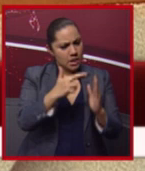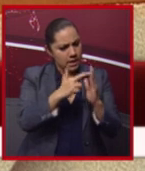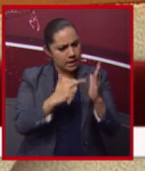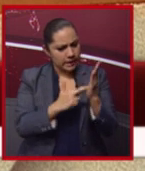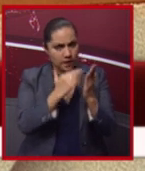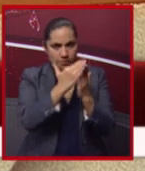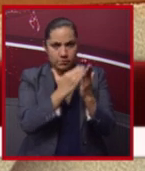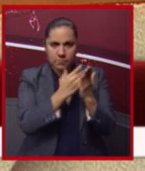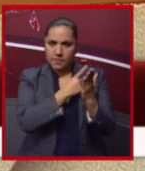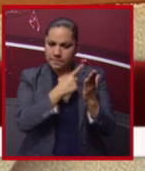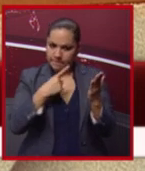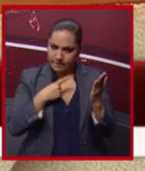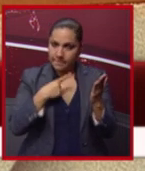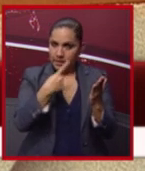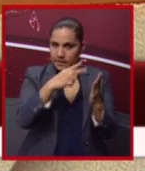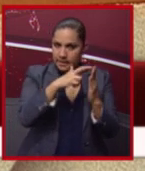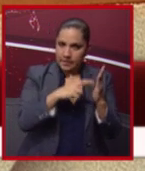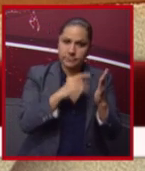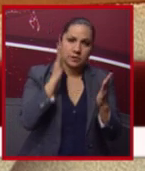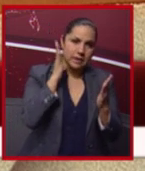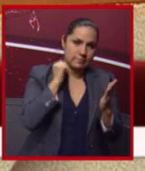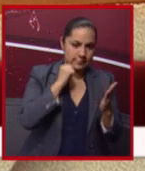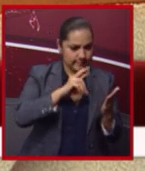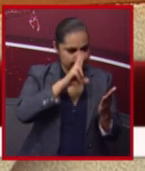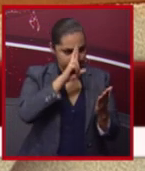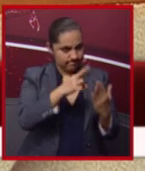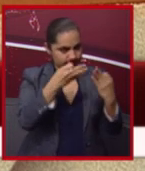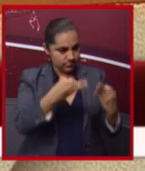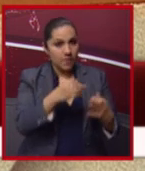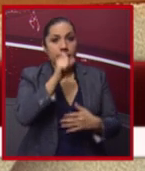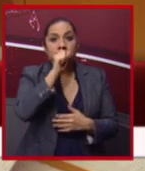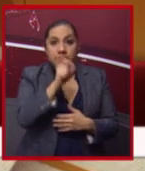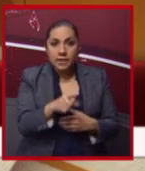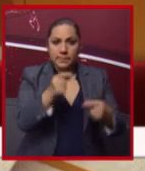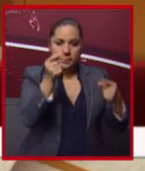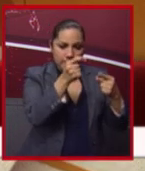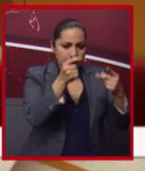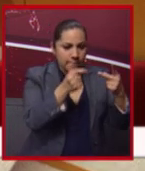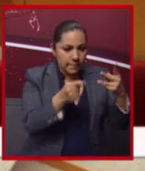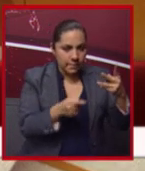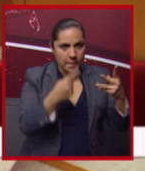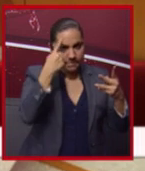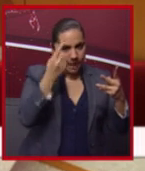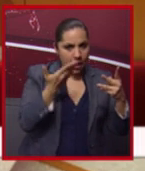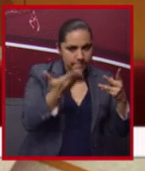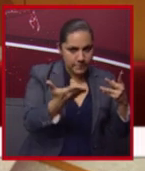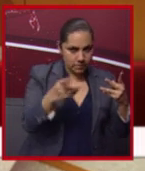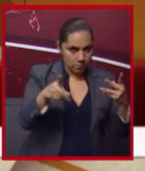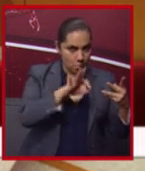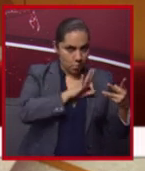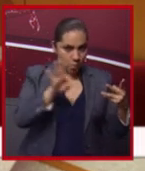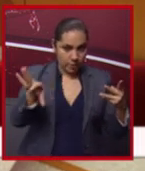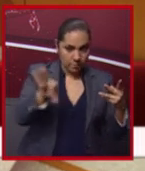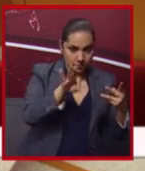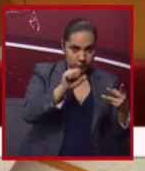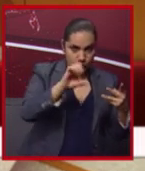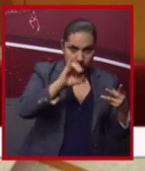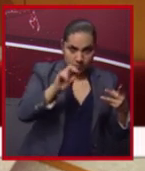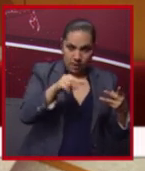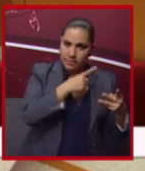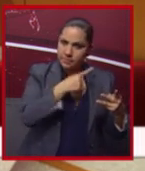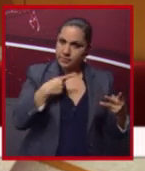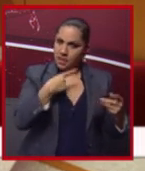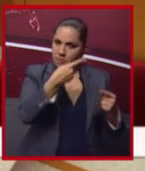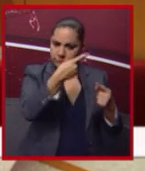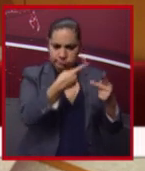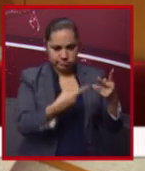reglas internas del Senado y de los procesos de elegibilidad para integrar la Suprema Corte. El Partido de Acción Nacional adelantó su voto en contra.